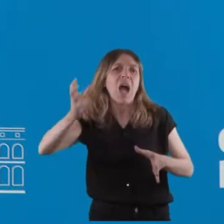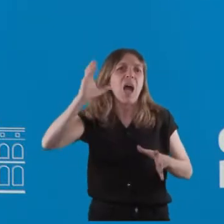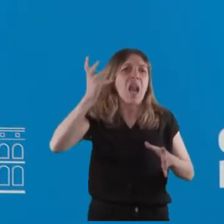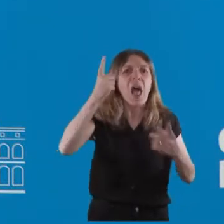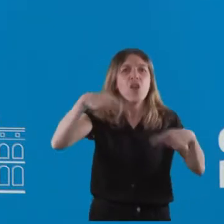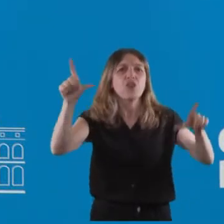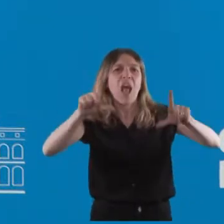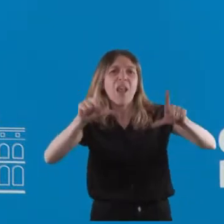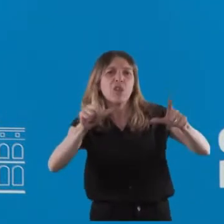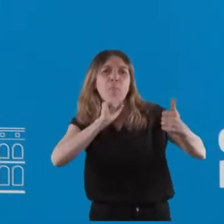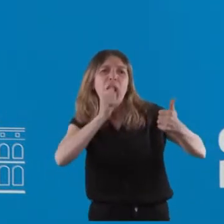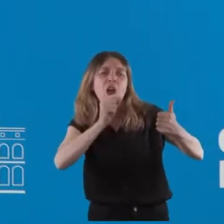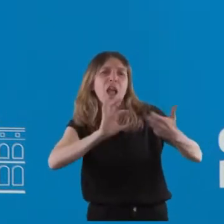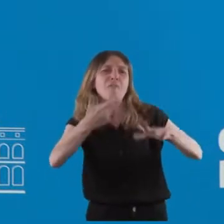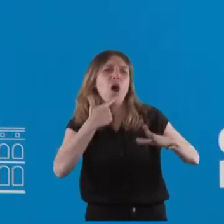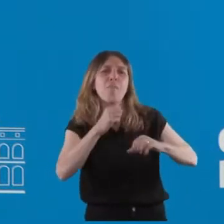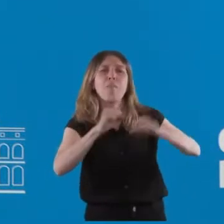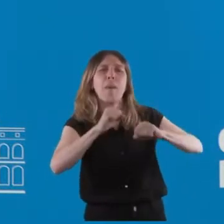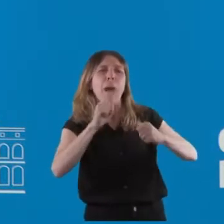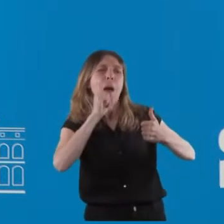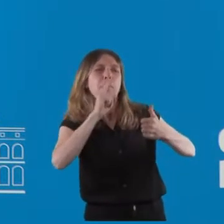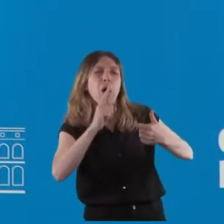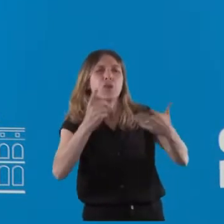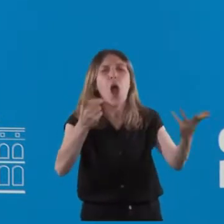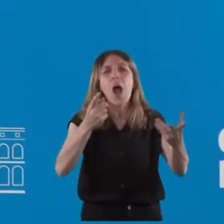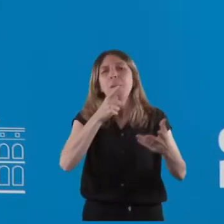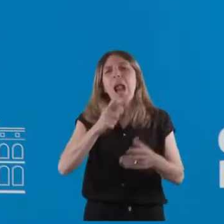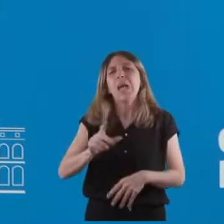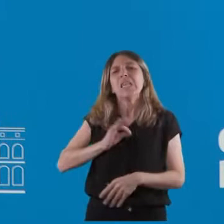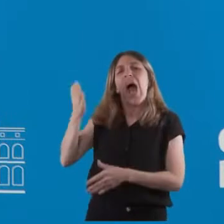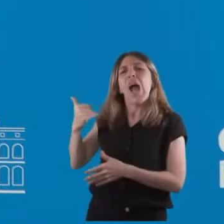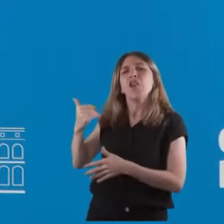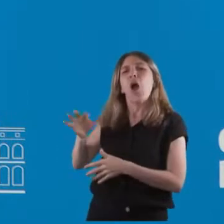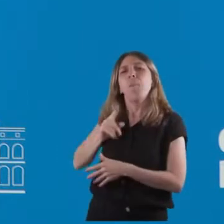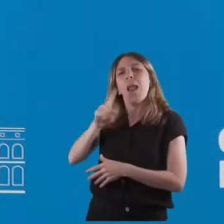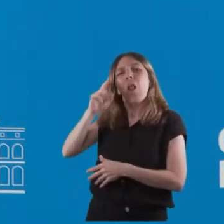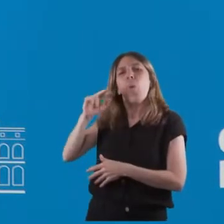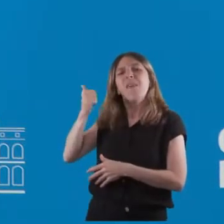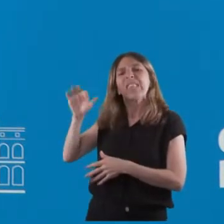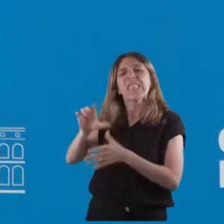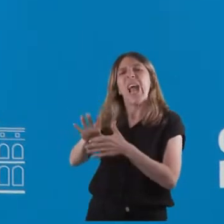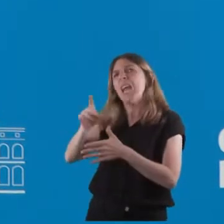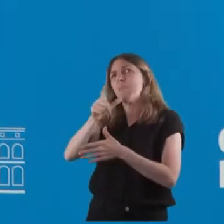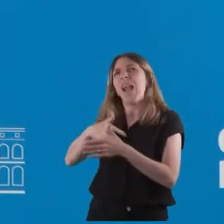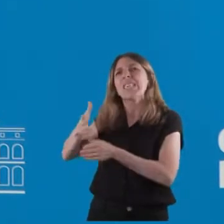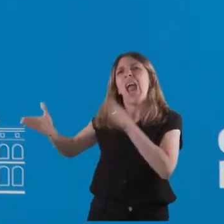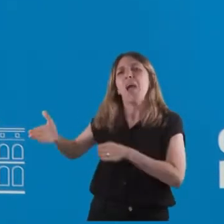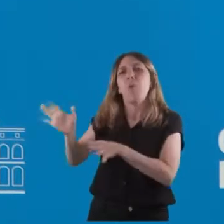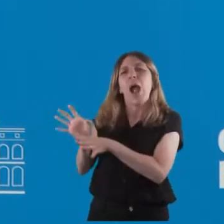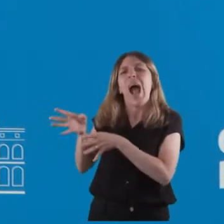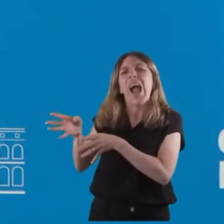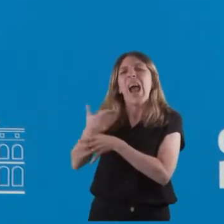como si estuviéramos viviendo todavía a finales de los años 60 y fuéramos parte de la guerra fría cuando en realidad estamos hablando de la